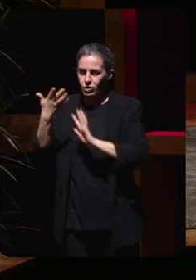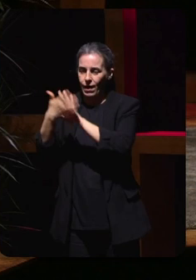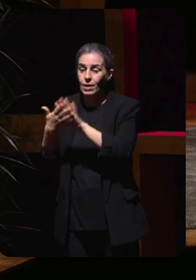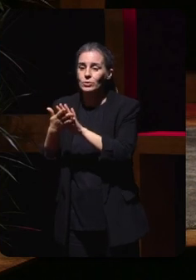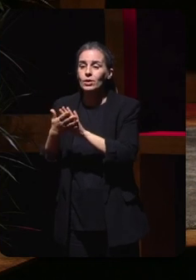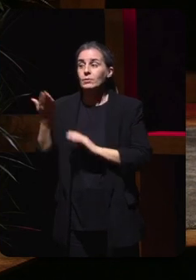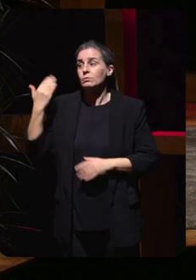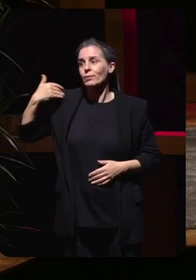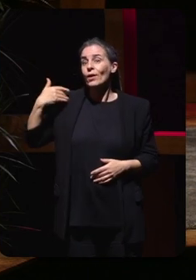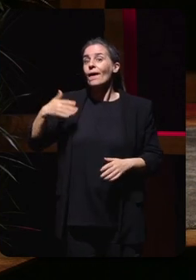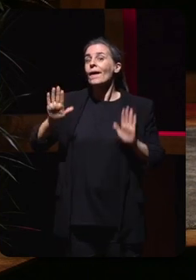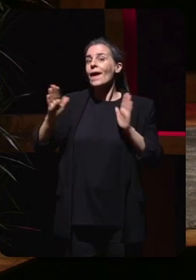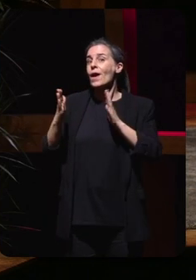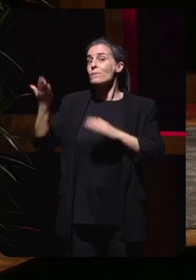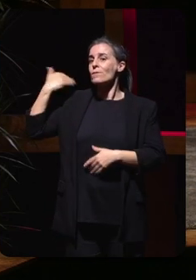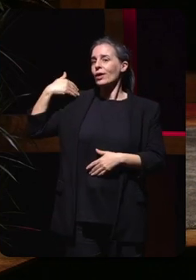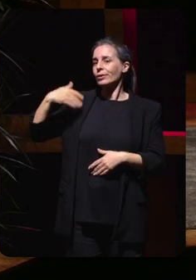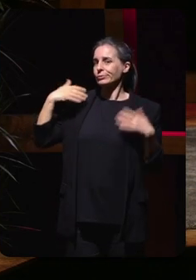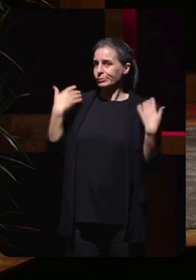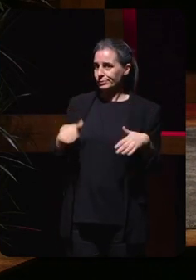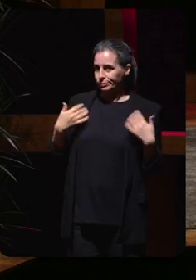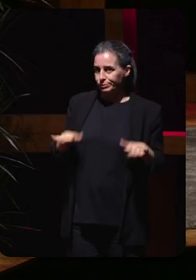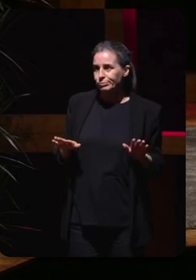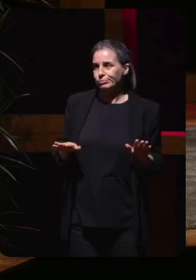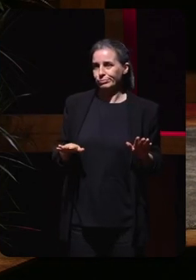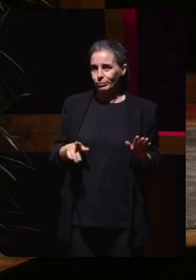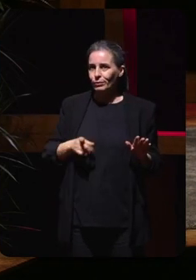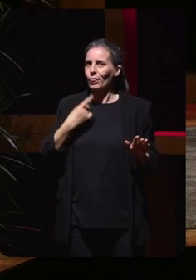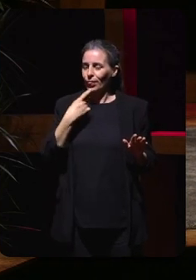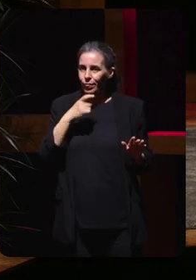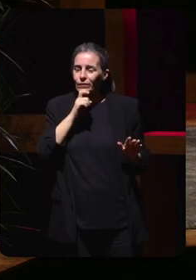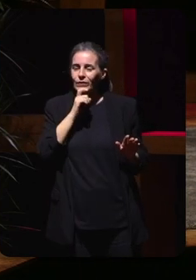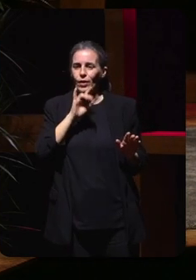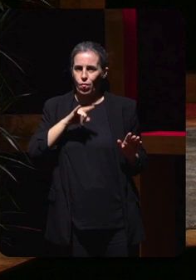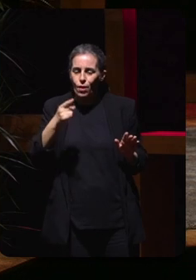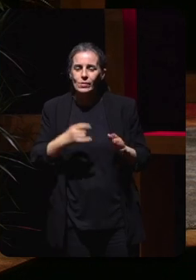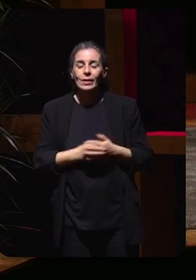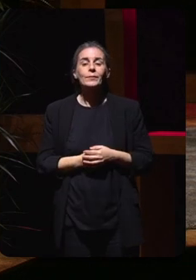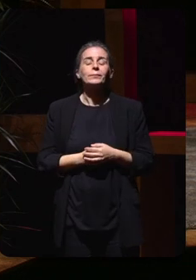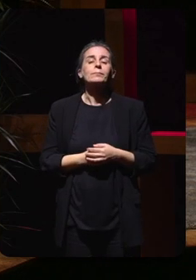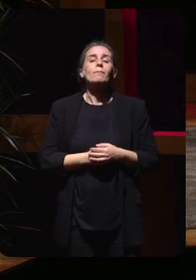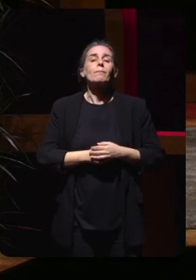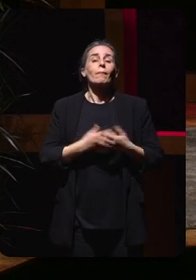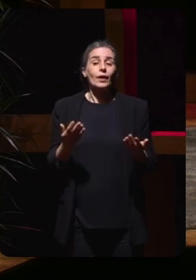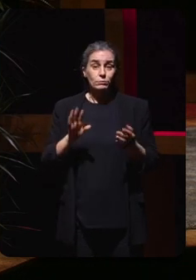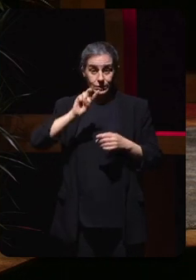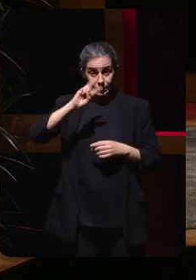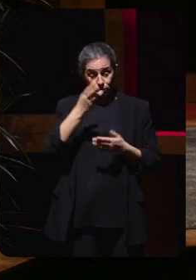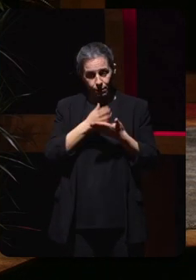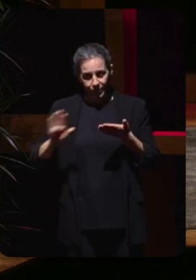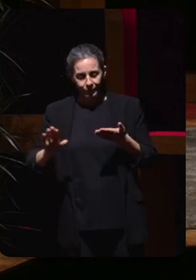en aquel momento evidentemente era muy poco dicho. Y la realidad es que, y luego la segunda parte es lo